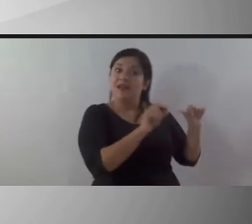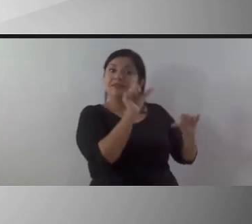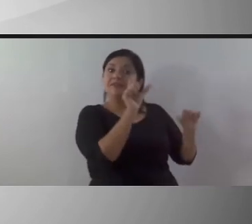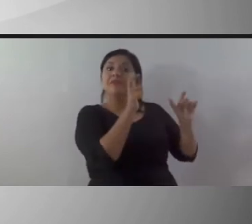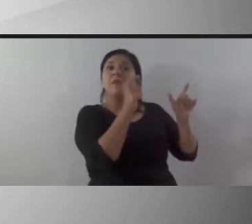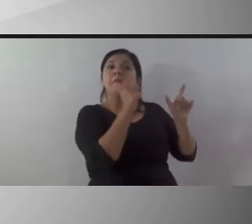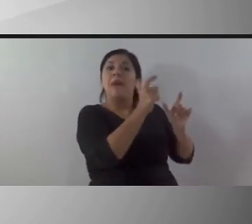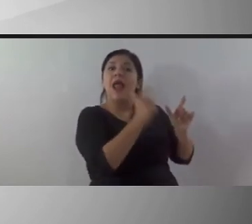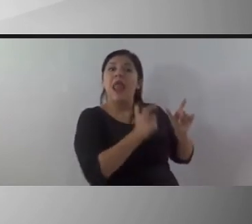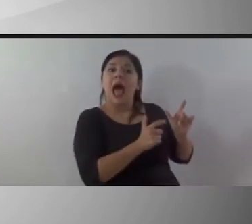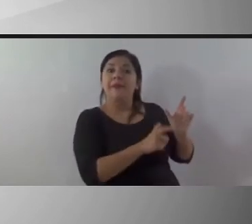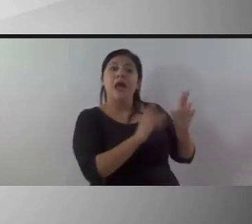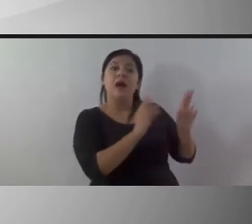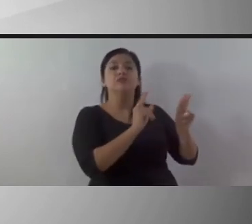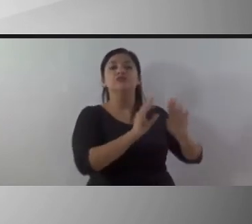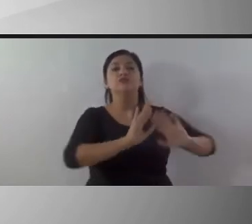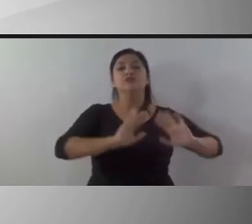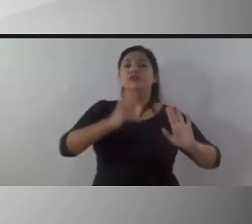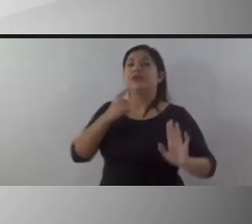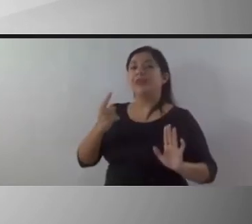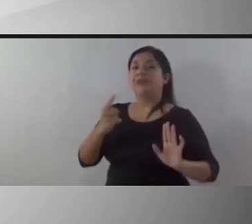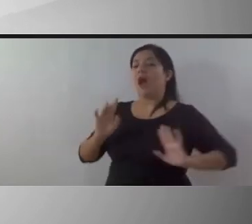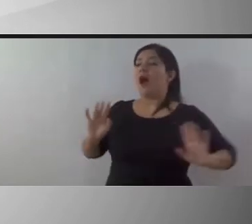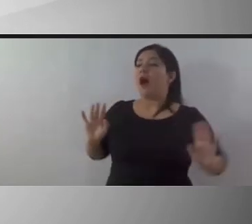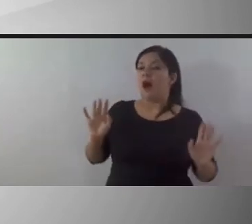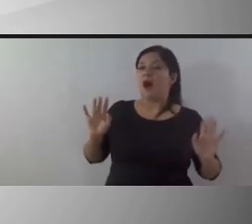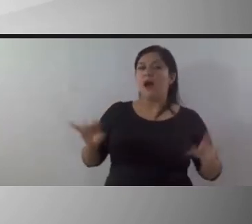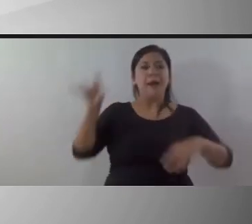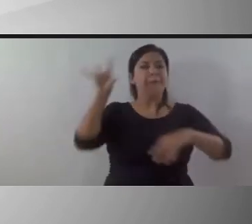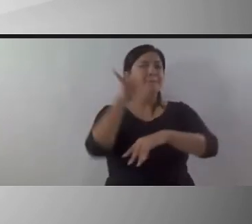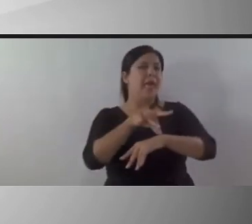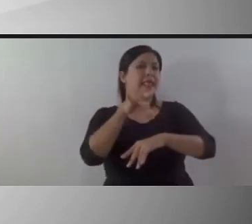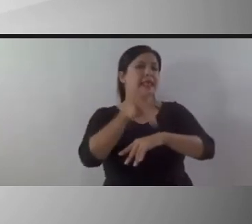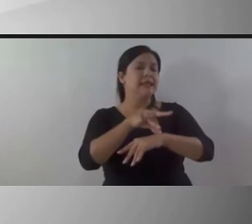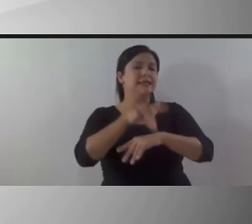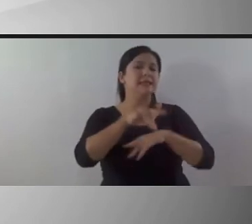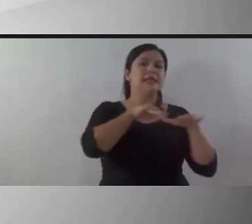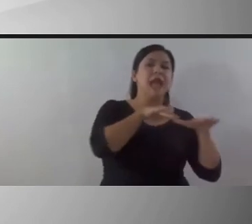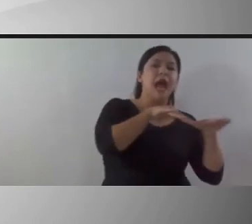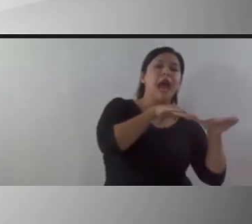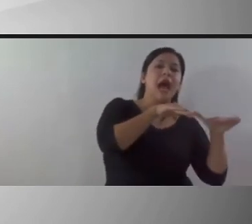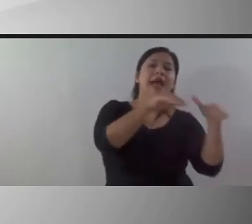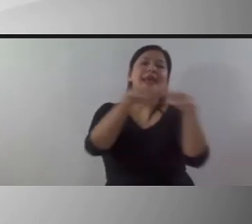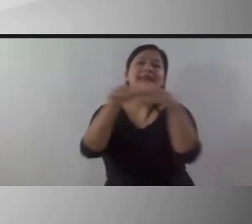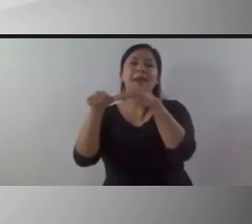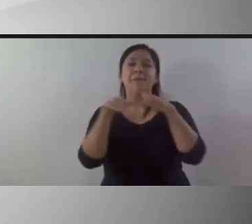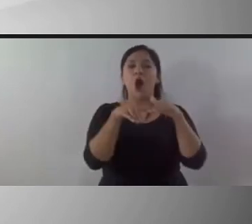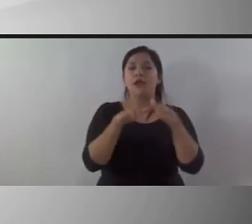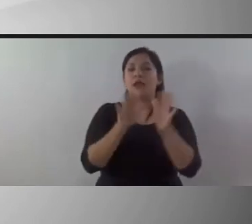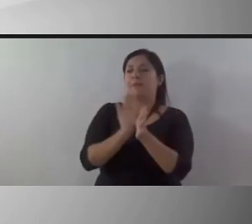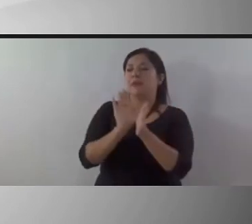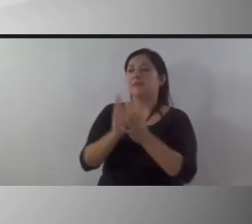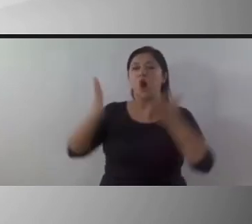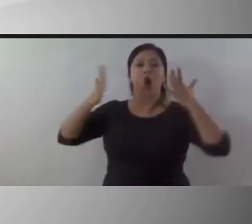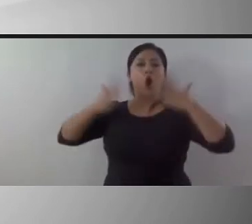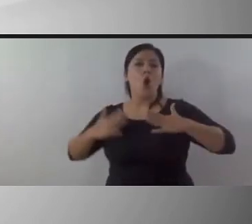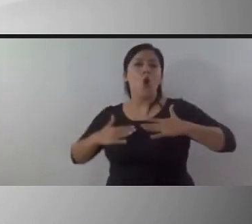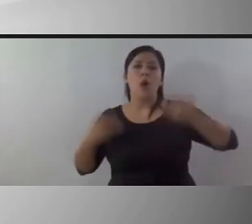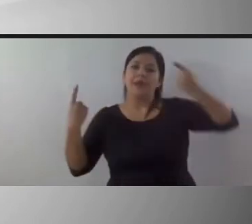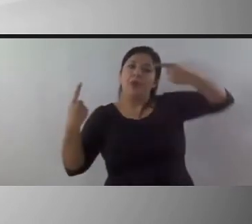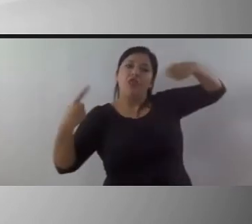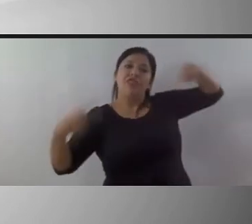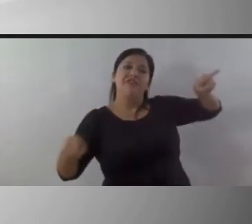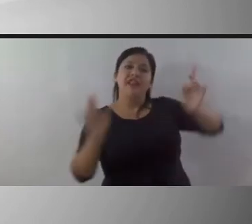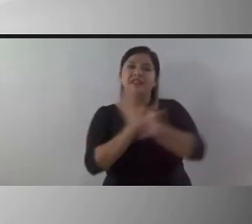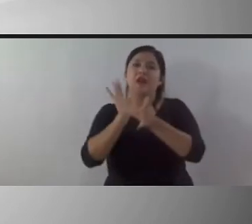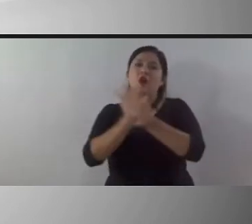muy fácil decir, bueno, la medicina hegemónica castiga a los cuerpos disidentes, uno